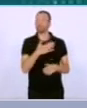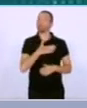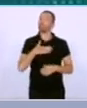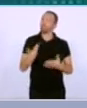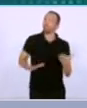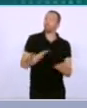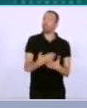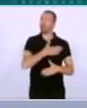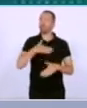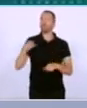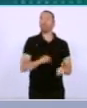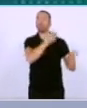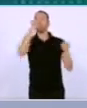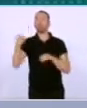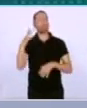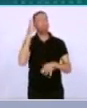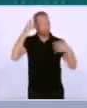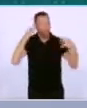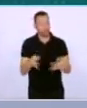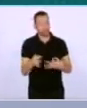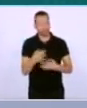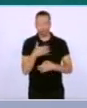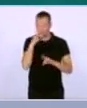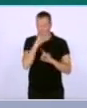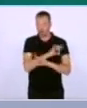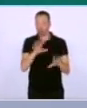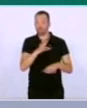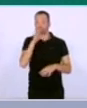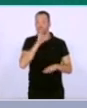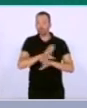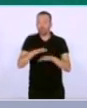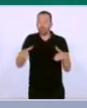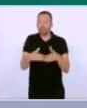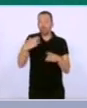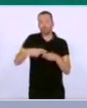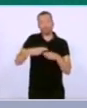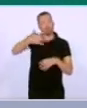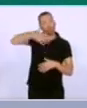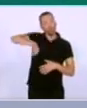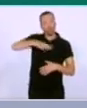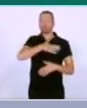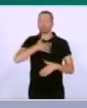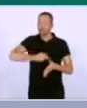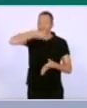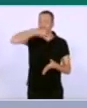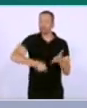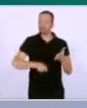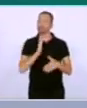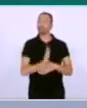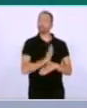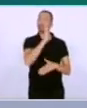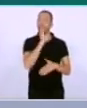de verdad y por eso somos el único partido que pide que se endurezcan las penas contra los agresores sexuales y